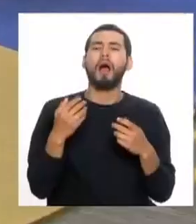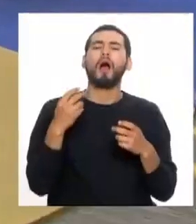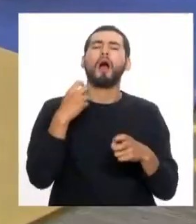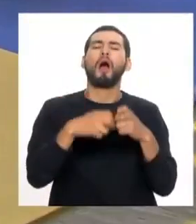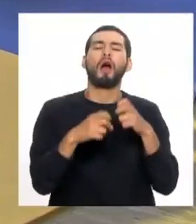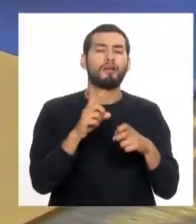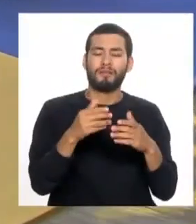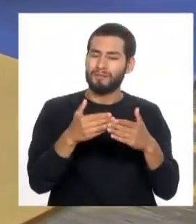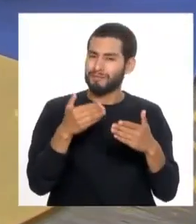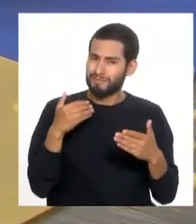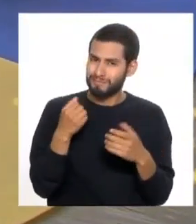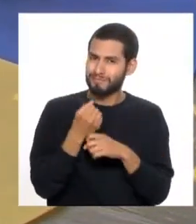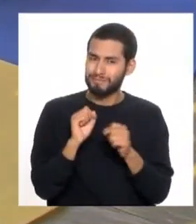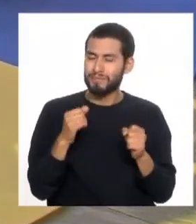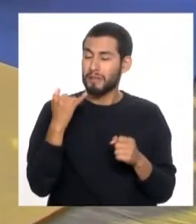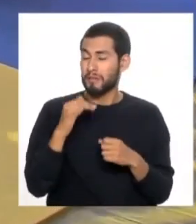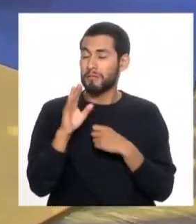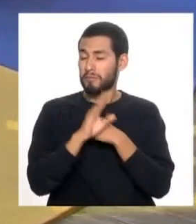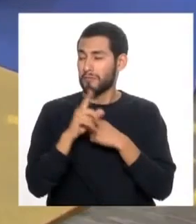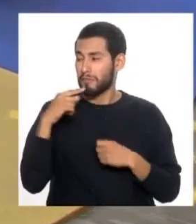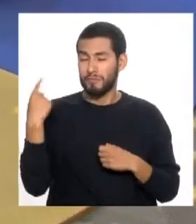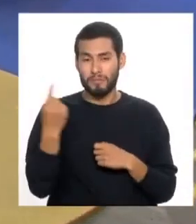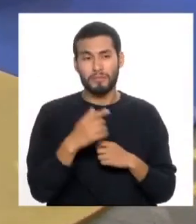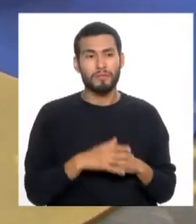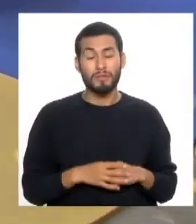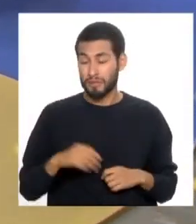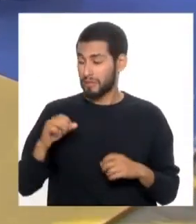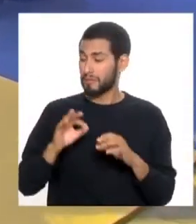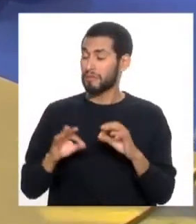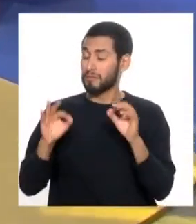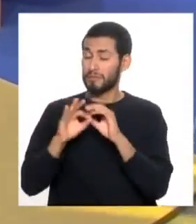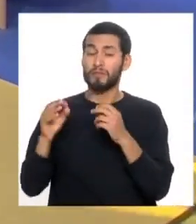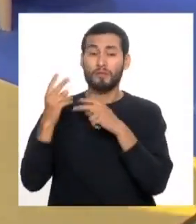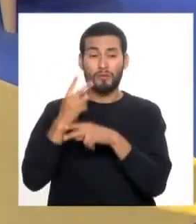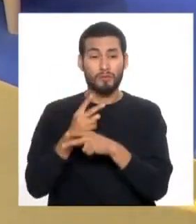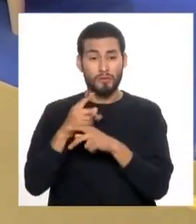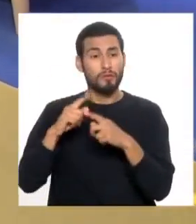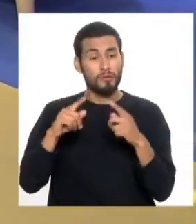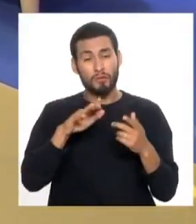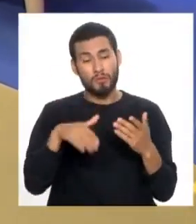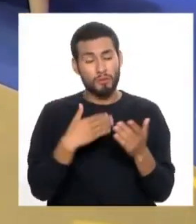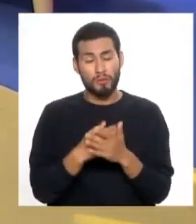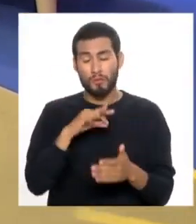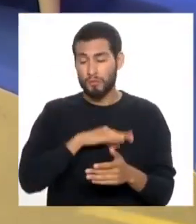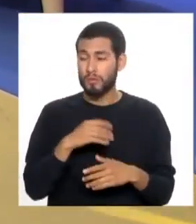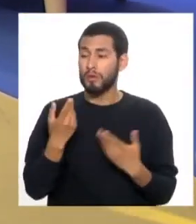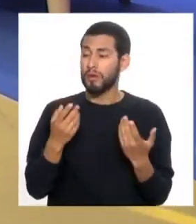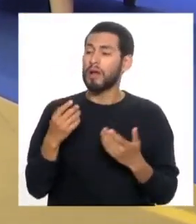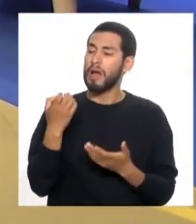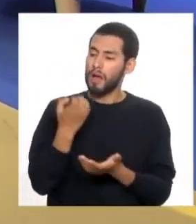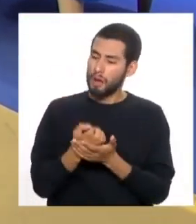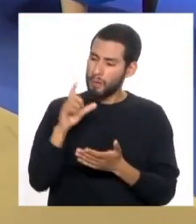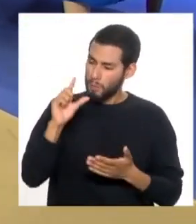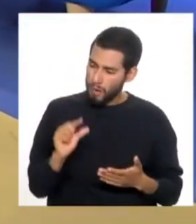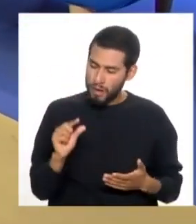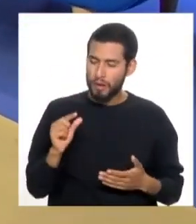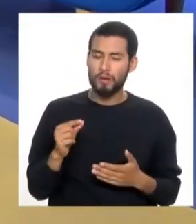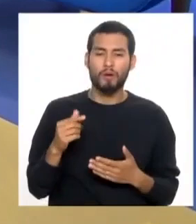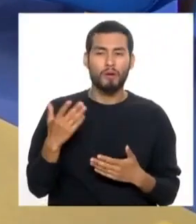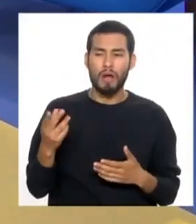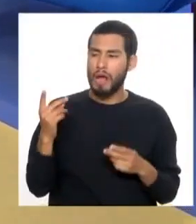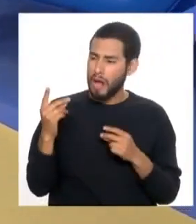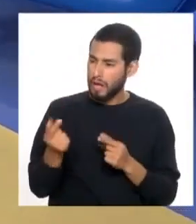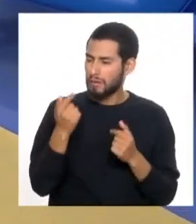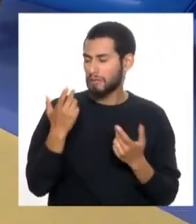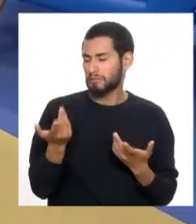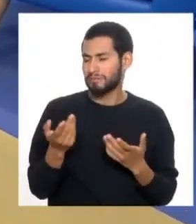y además que es parte de la seguridad de todo. Claro, es parte de la seguridad y además también los otros beneficios, como bien decías tú, es más económico, es más